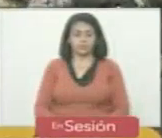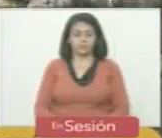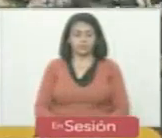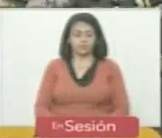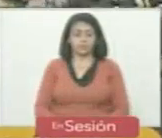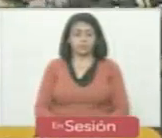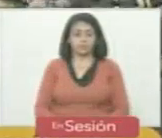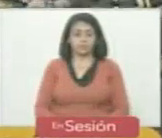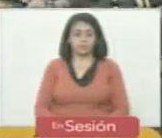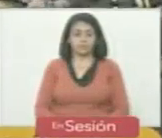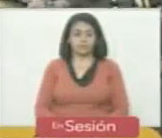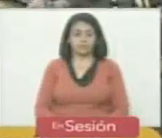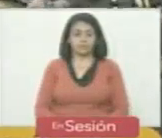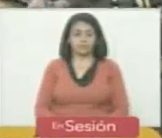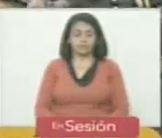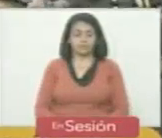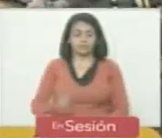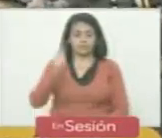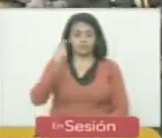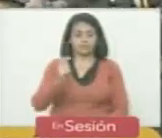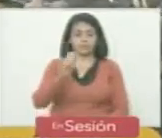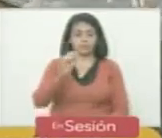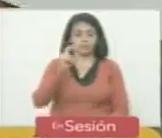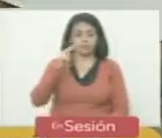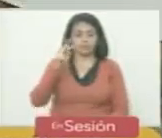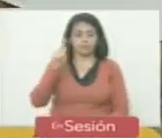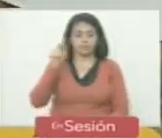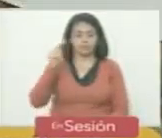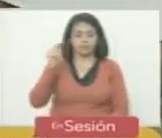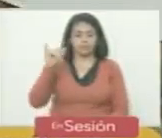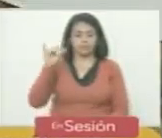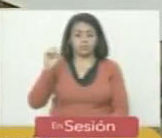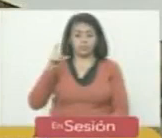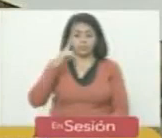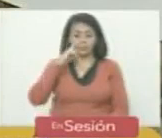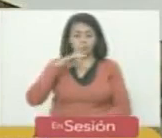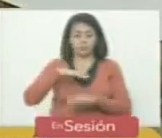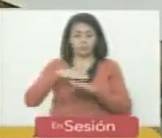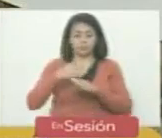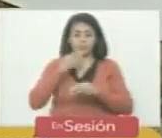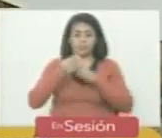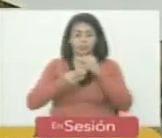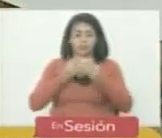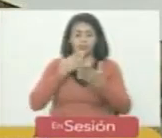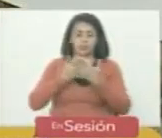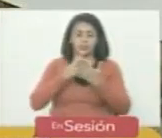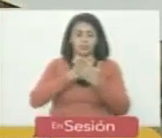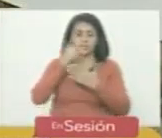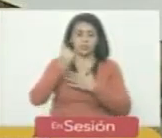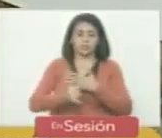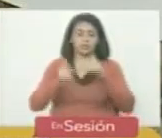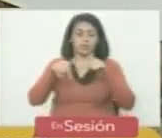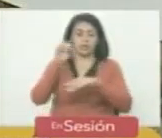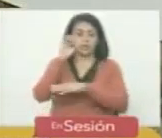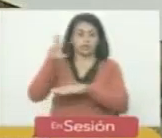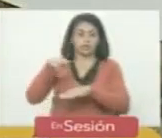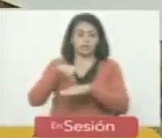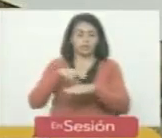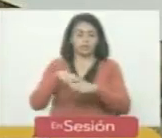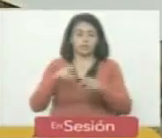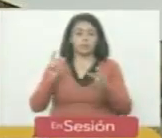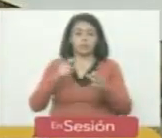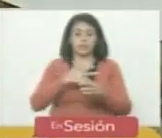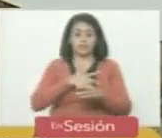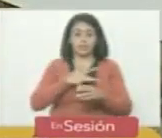...que ofrecía el diputado Antonio Benavides Torre. Gracias, ante diputado. El proyecto Esta de Asamblea acuerdo. Nacional se